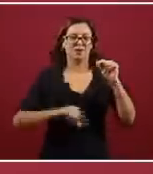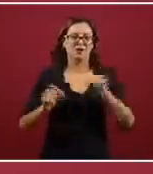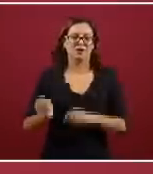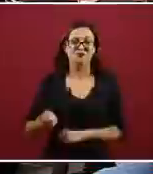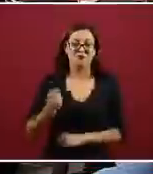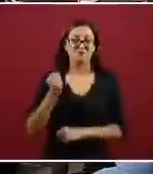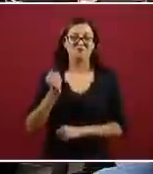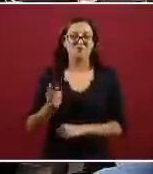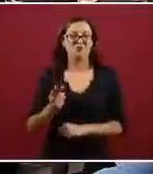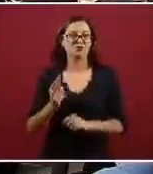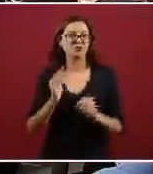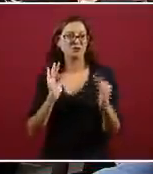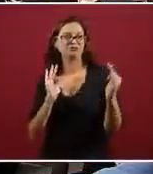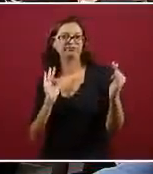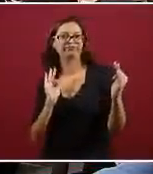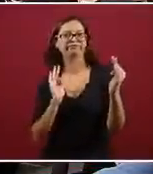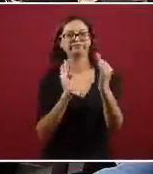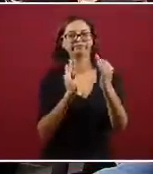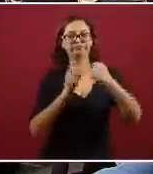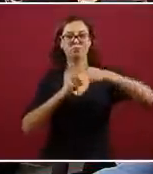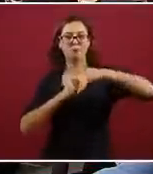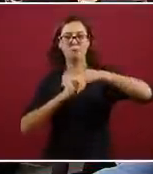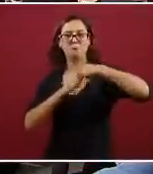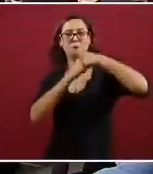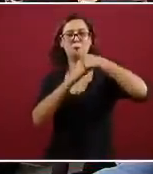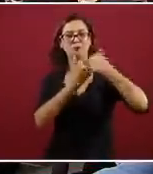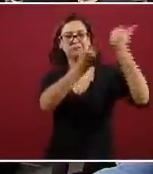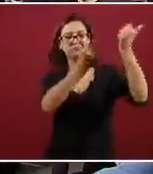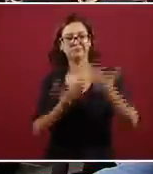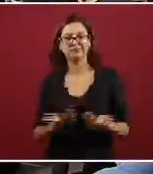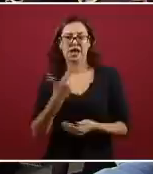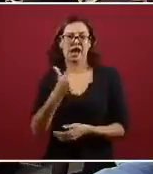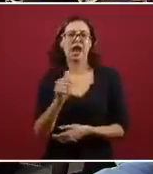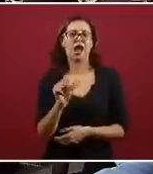tenemos posibilidad de utilizar ese gas.